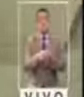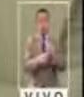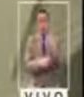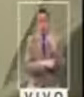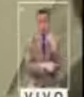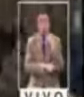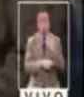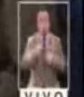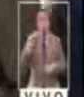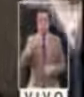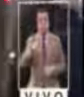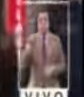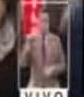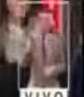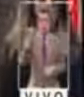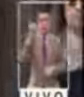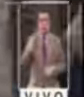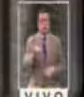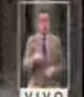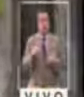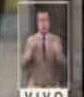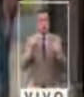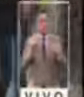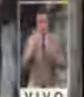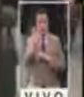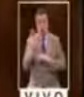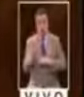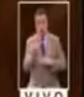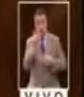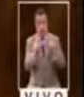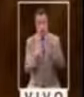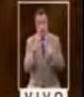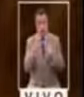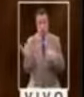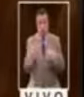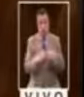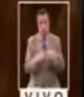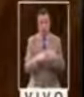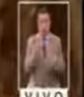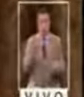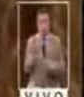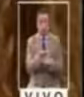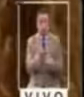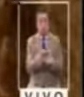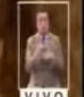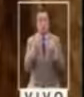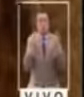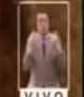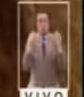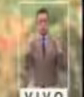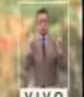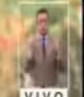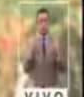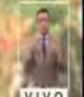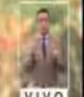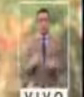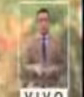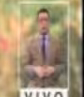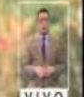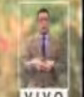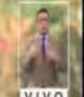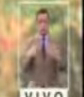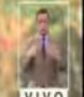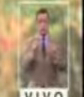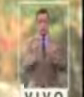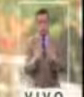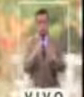juicio. En los últimos años, el 7% de los afiliados ha presentado con éxito este tipo de recursos. Los recursos de